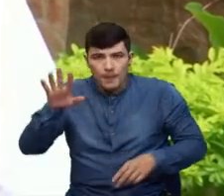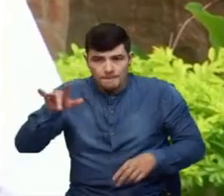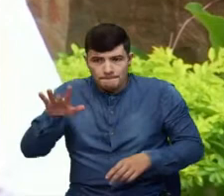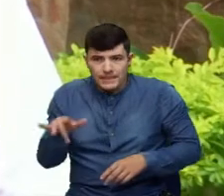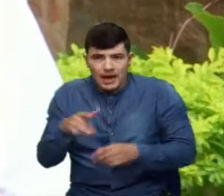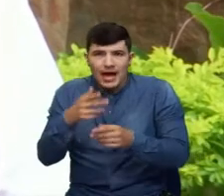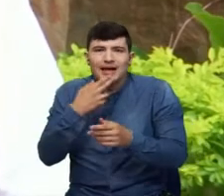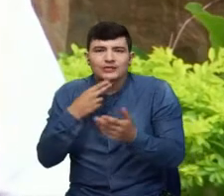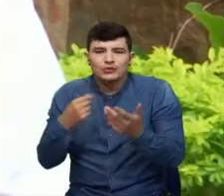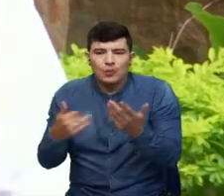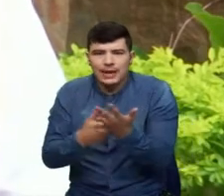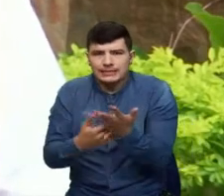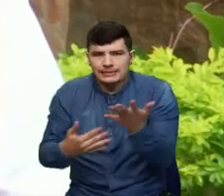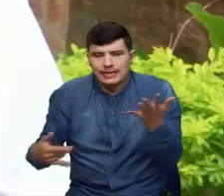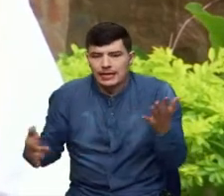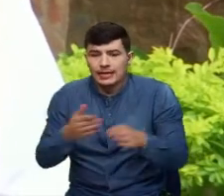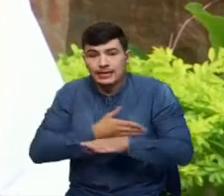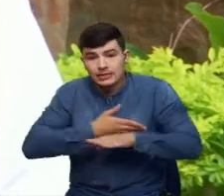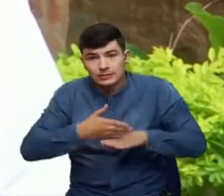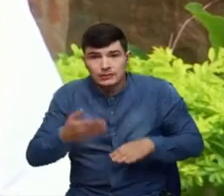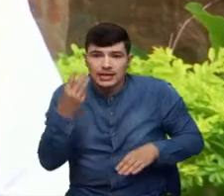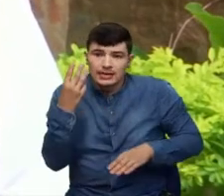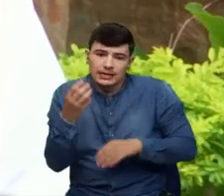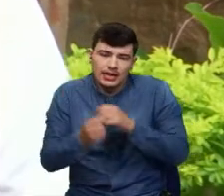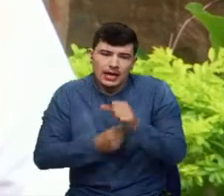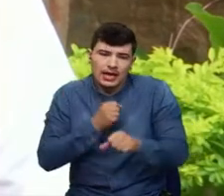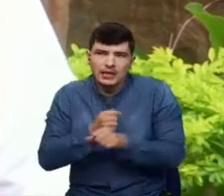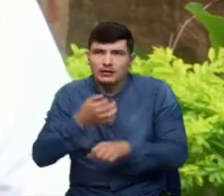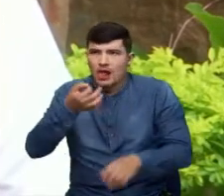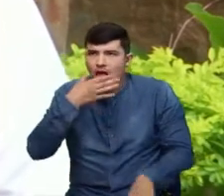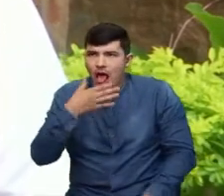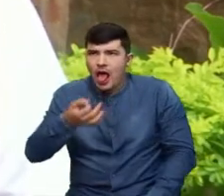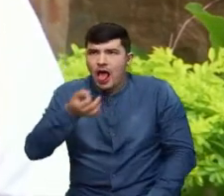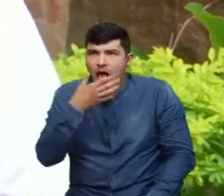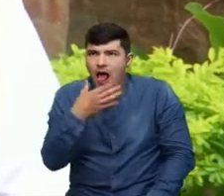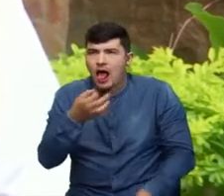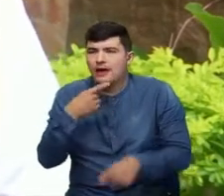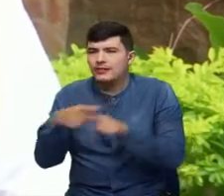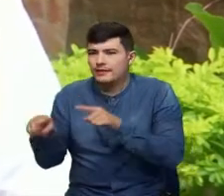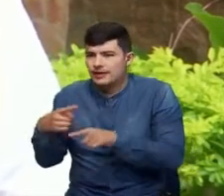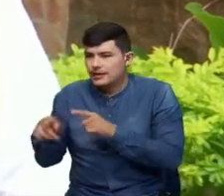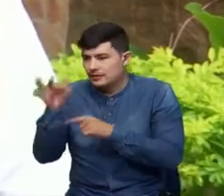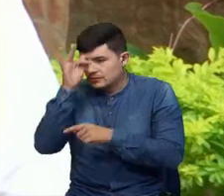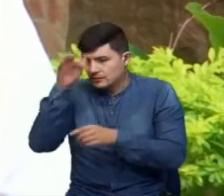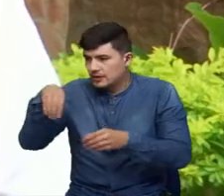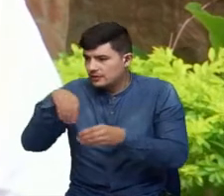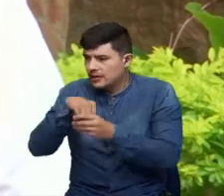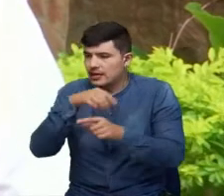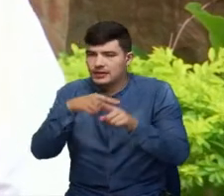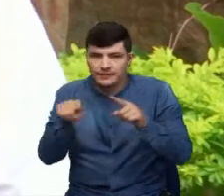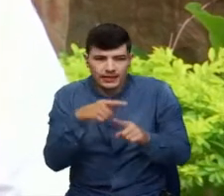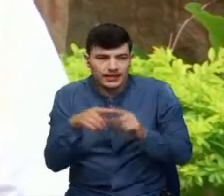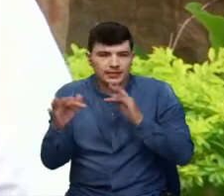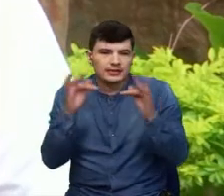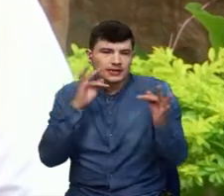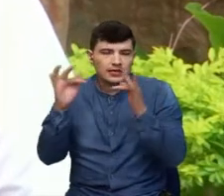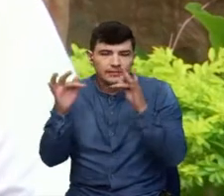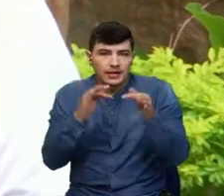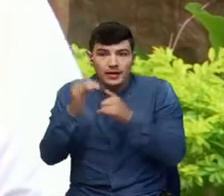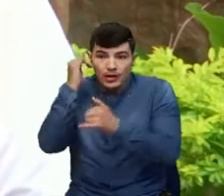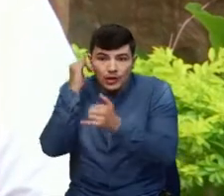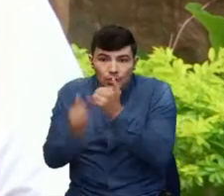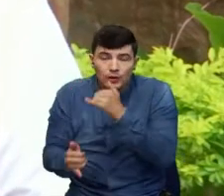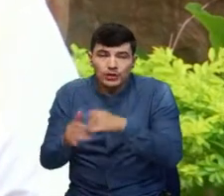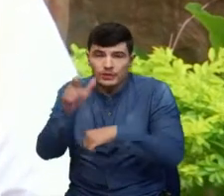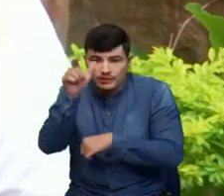pero ya después en tres años de tanta droga varias hospitalizaciones varios tratamientos el último